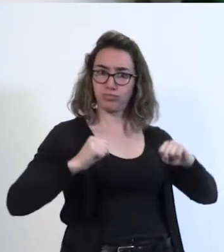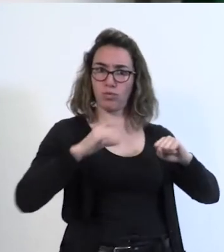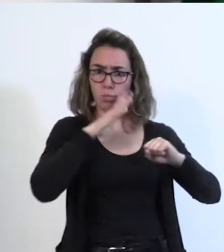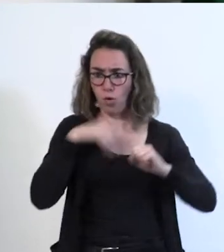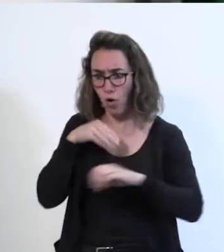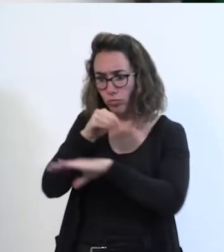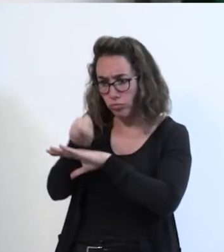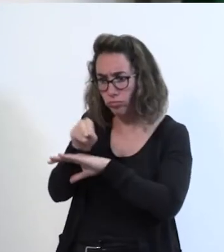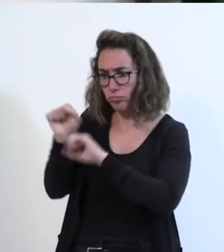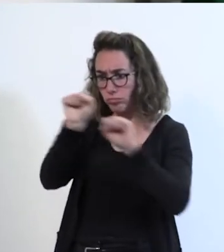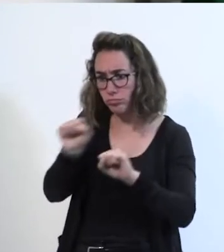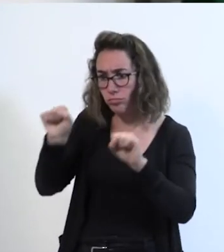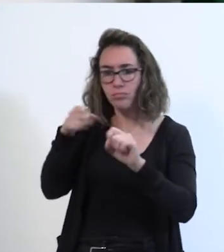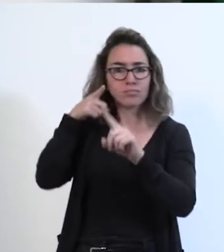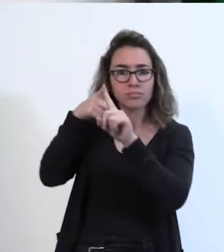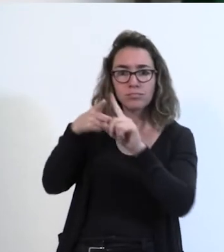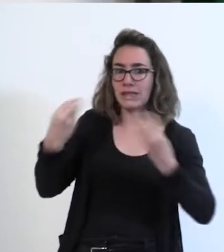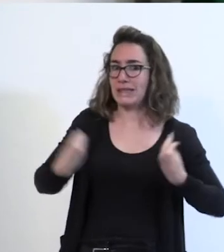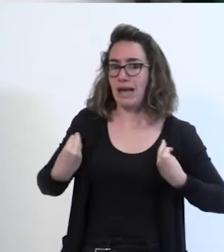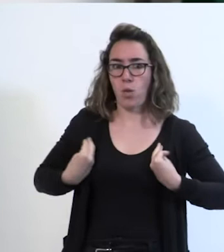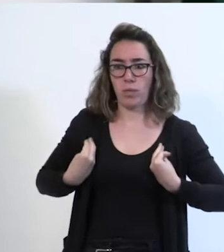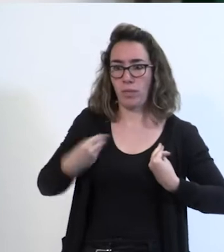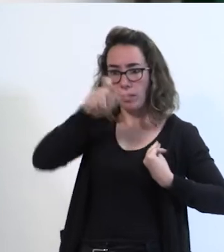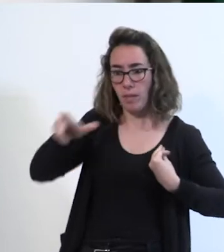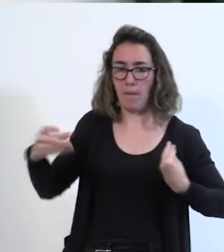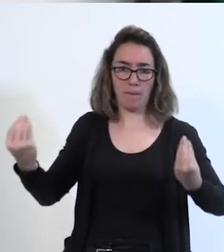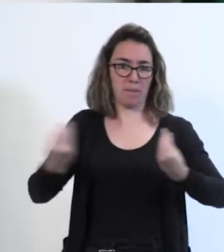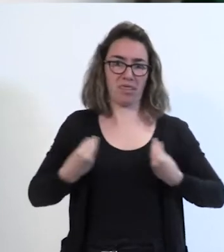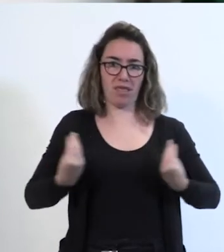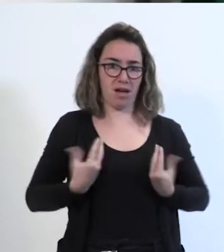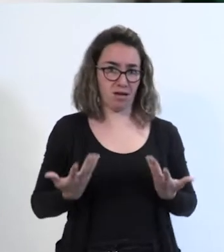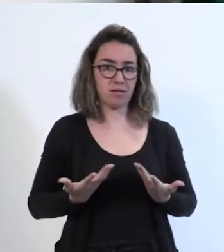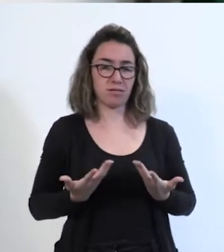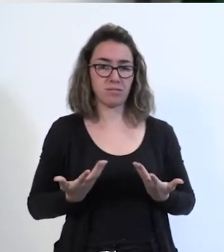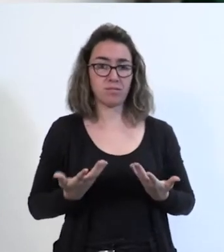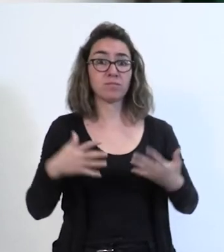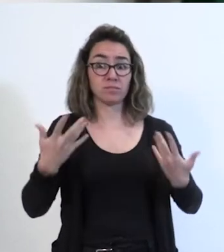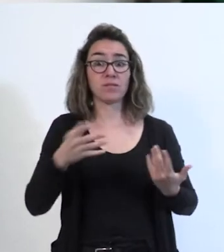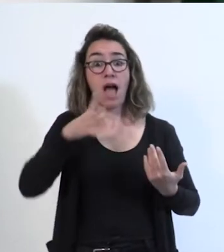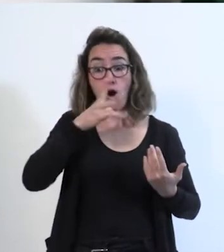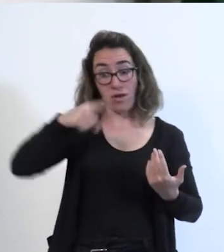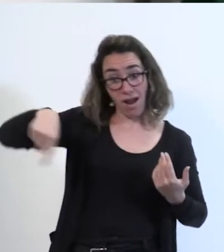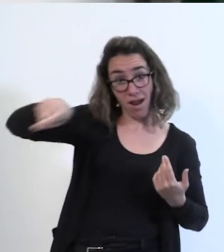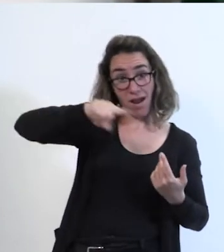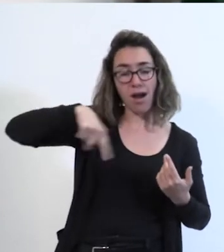por la salud y la vida de las mujeres. Entonces, y ahora, por ejemplo, ellos serán interlocutores